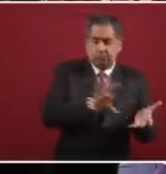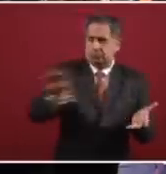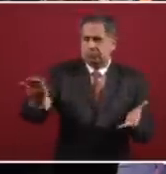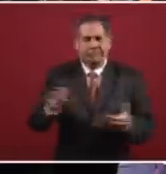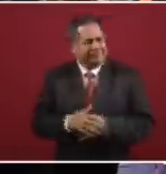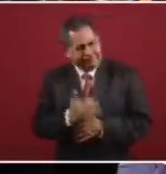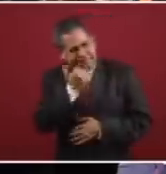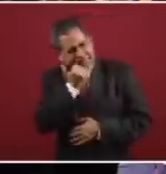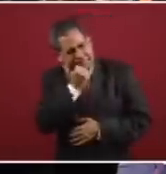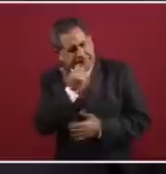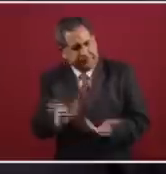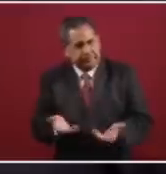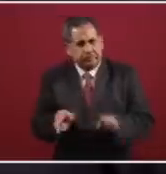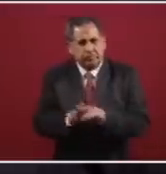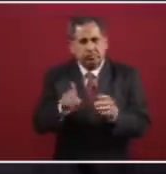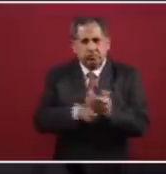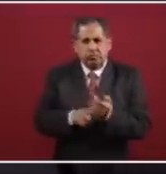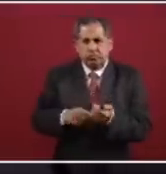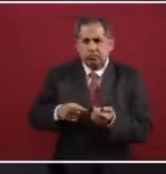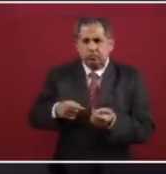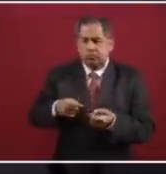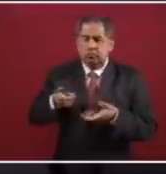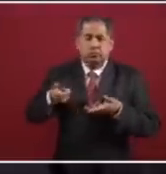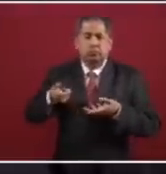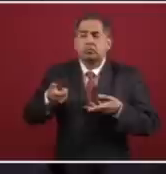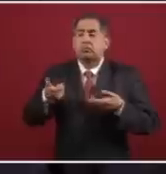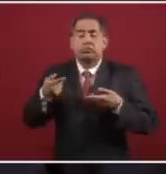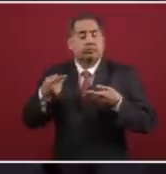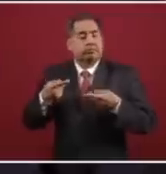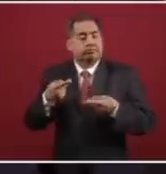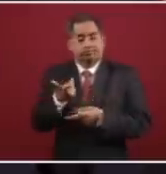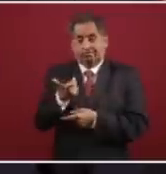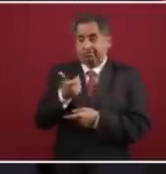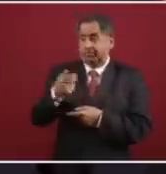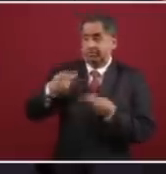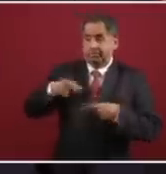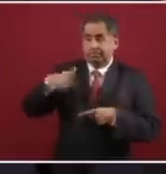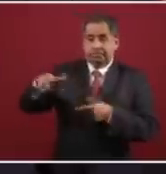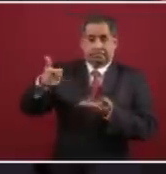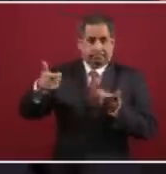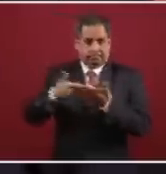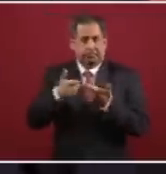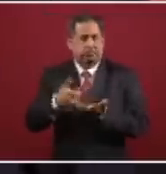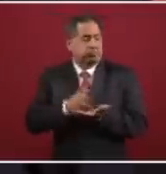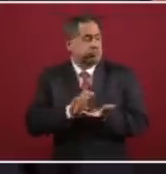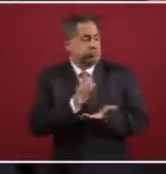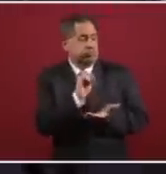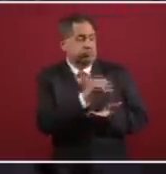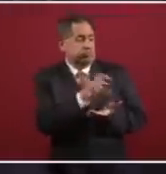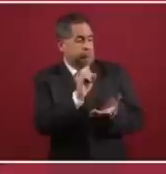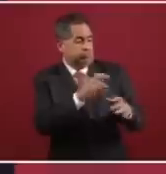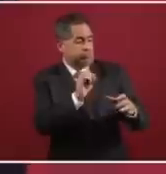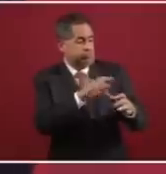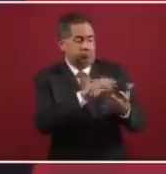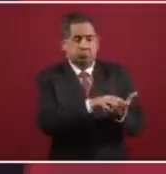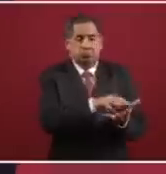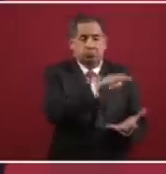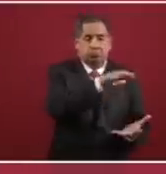financiada con el presupuesto que es dinero del pueblo, y siempre, siempre,